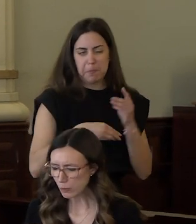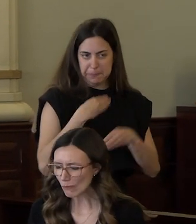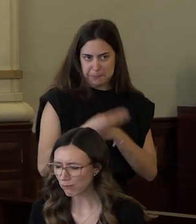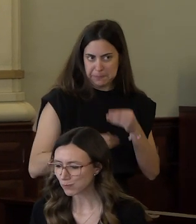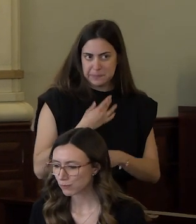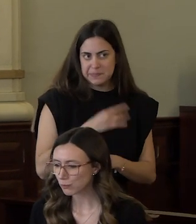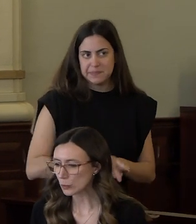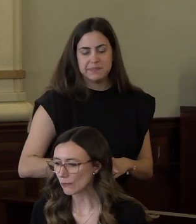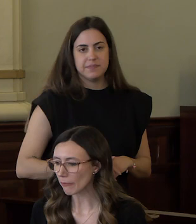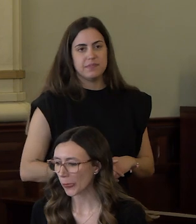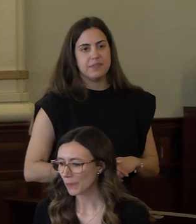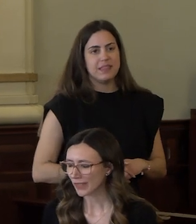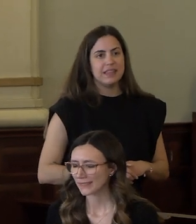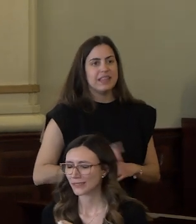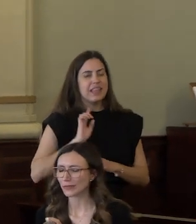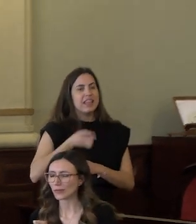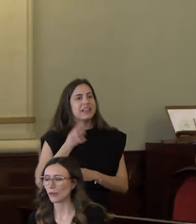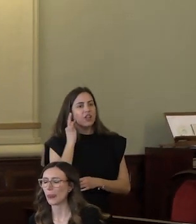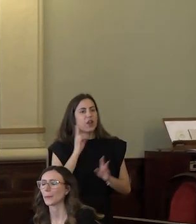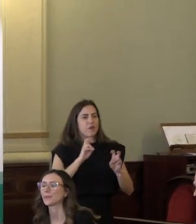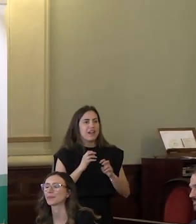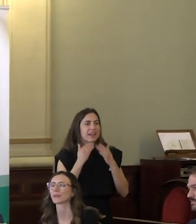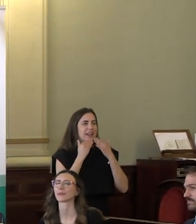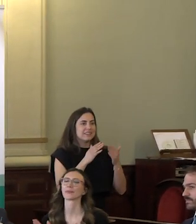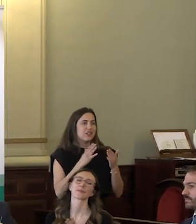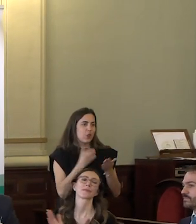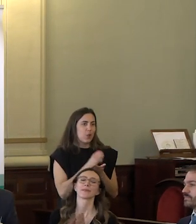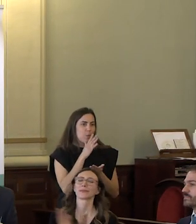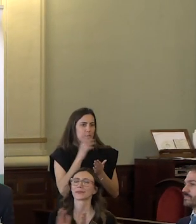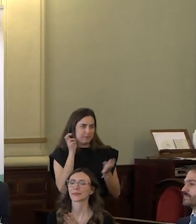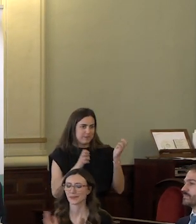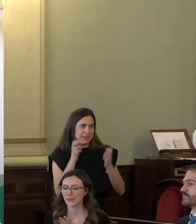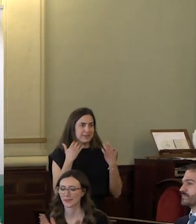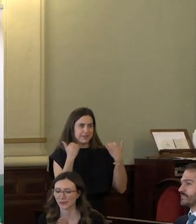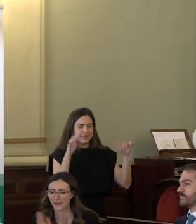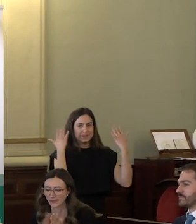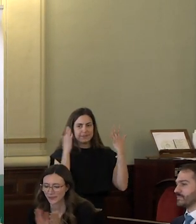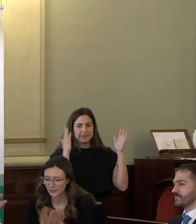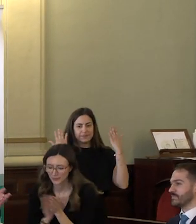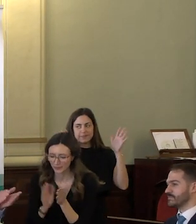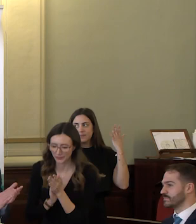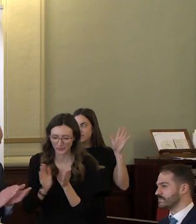todos ahí con la nueva directora. Gracias a todos por vuestra compañía. Gracias.